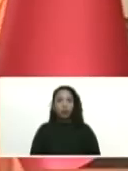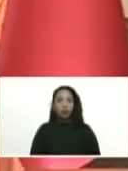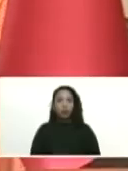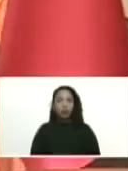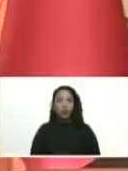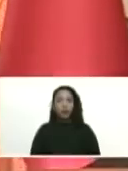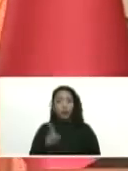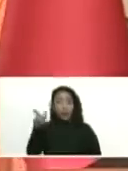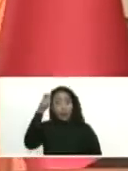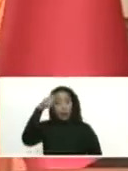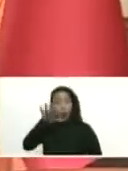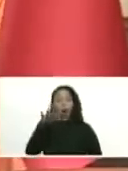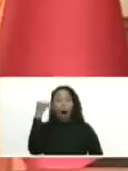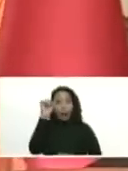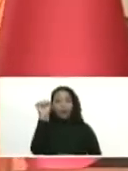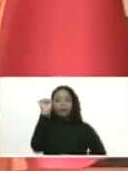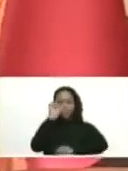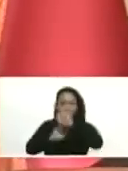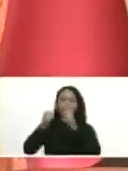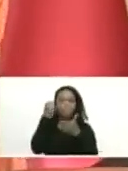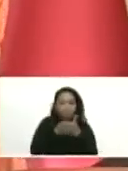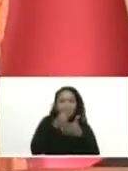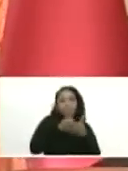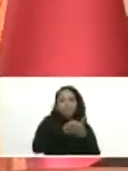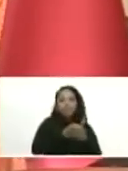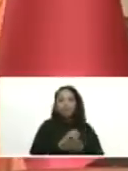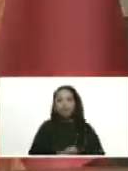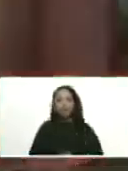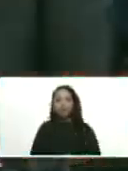ese pueblo que está combatiente,